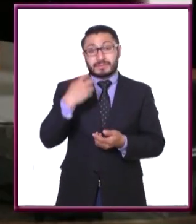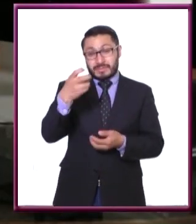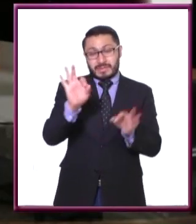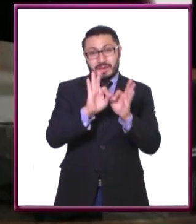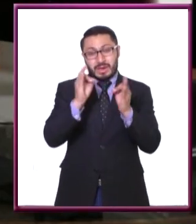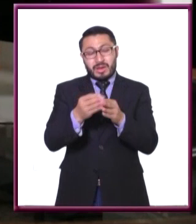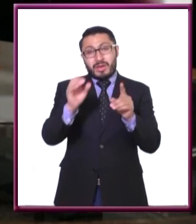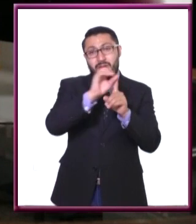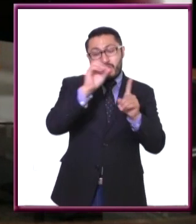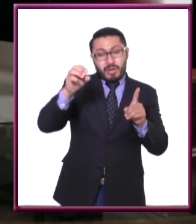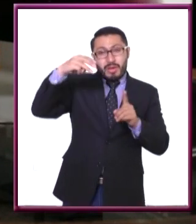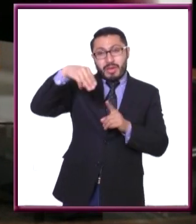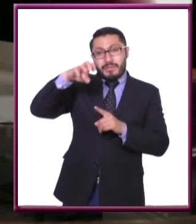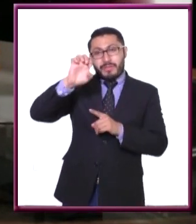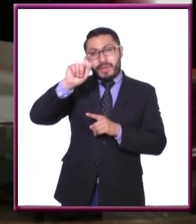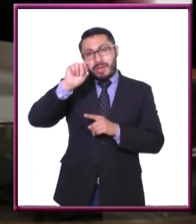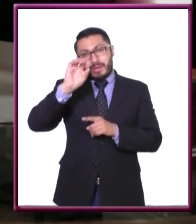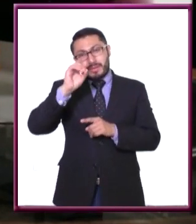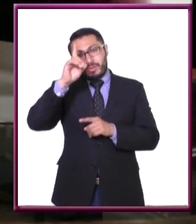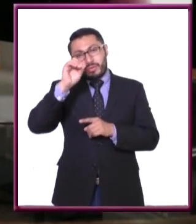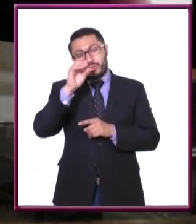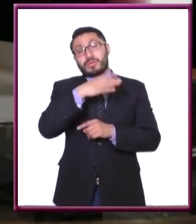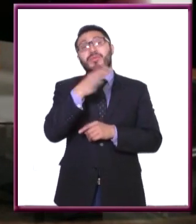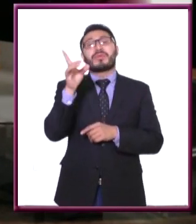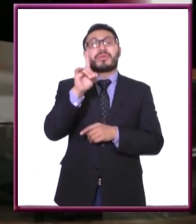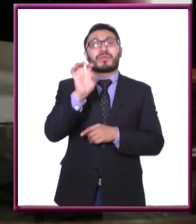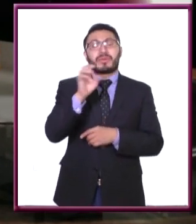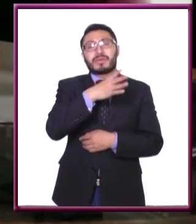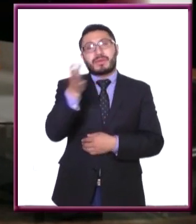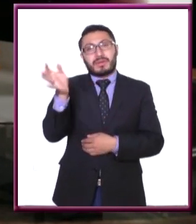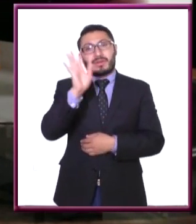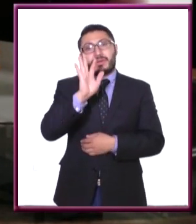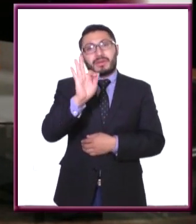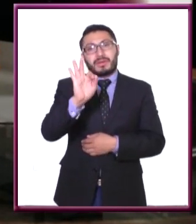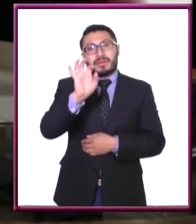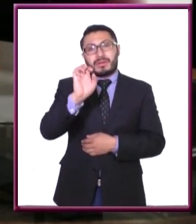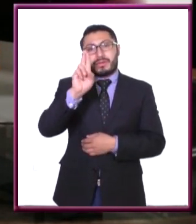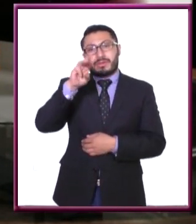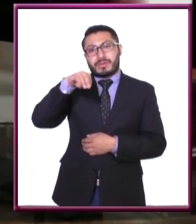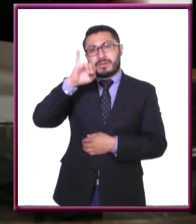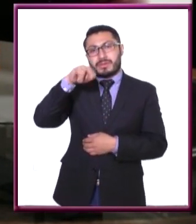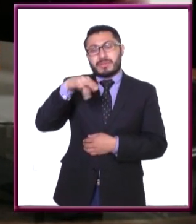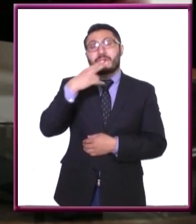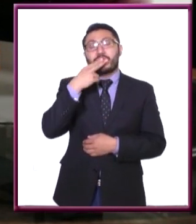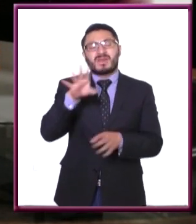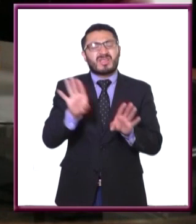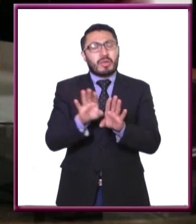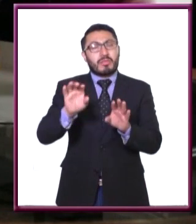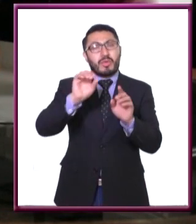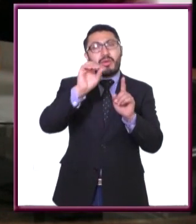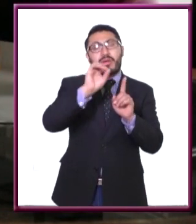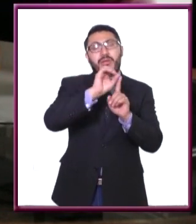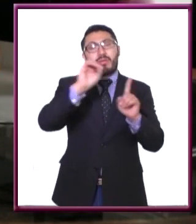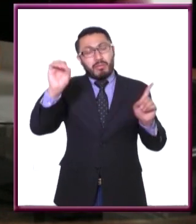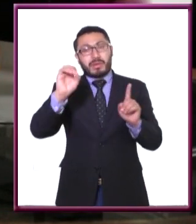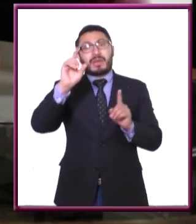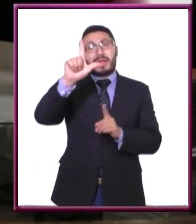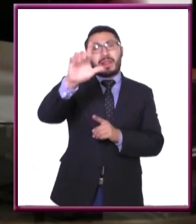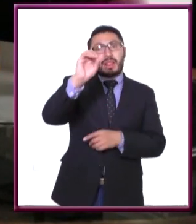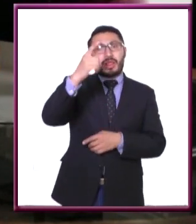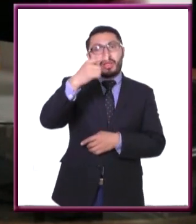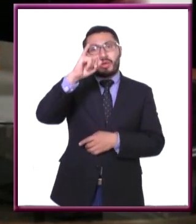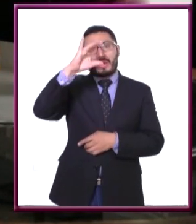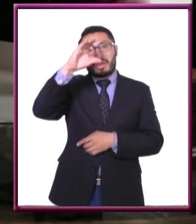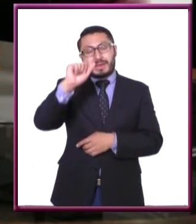Sí, el método de Fermi se refiere realmente a usar el sentido común, a